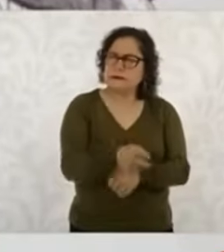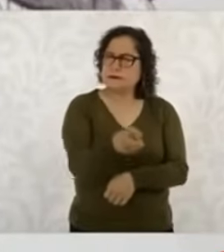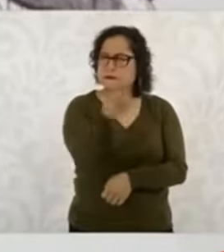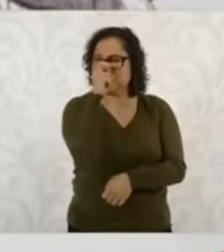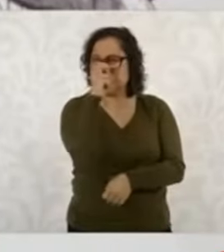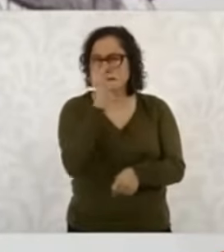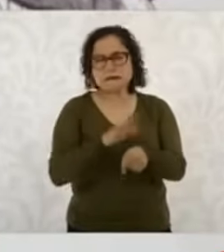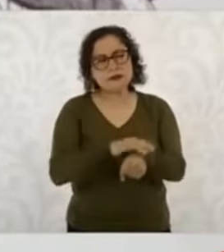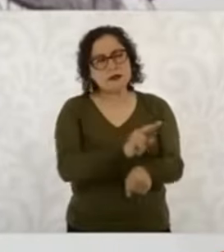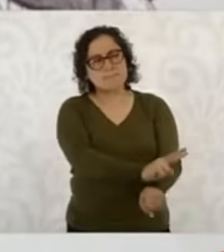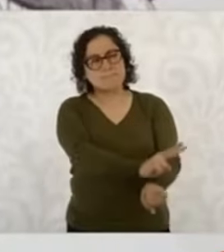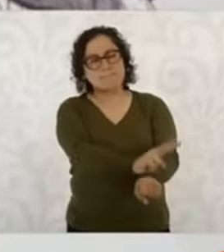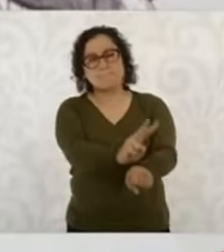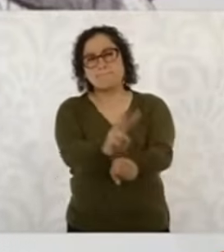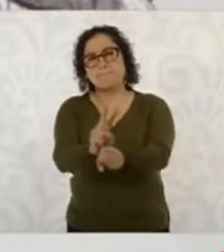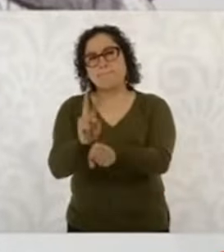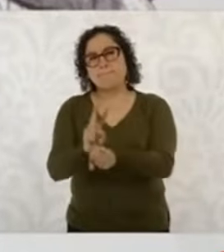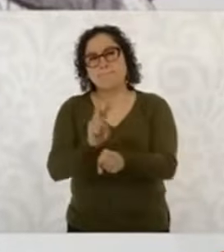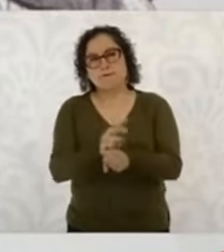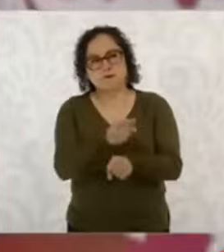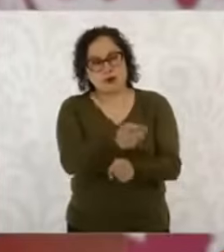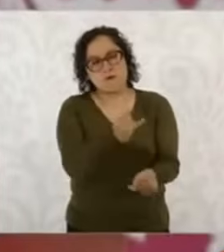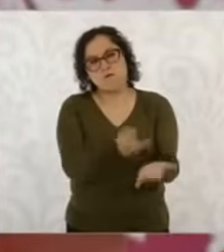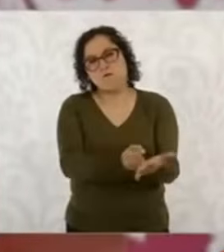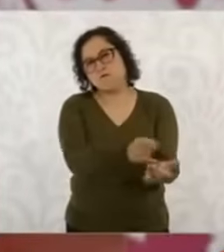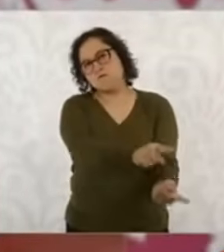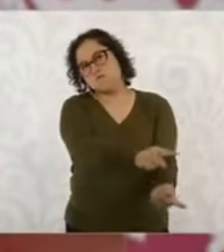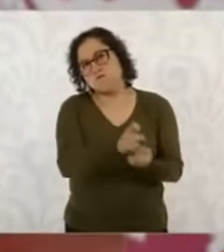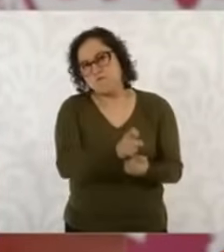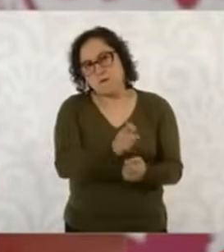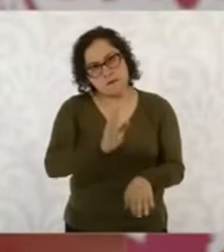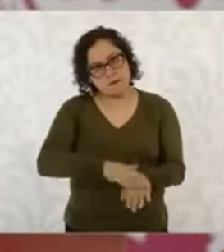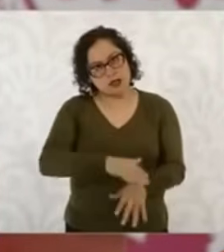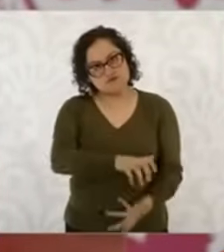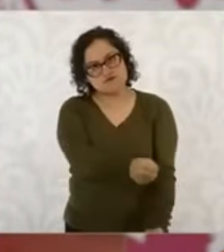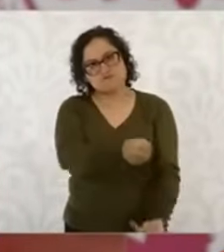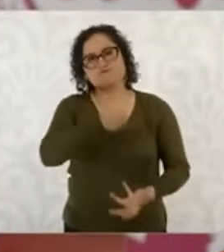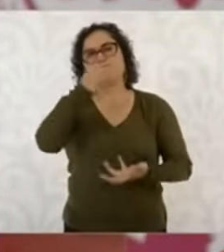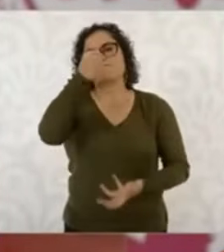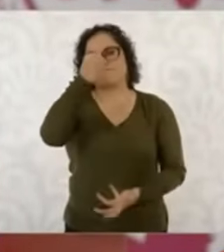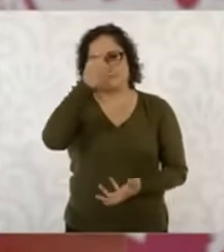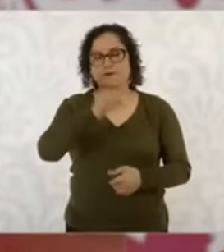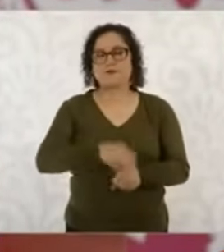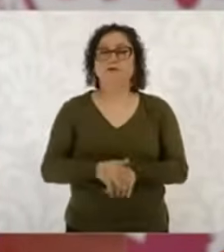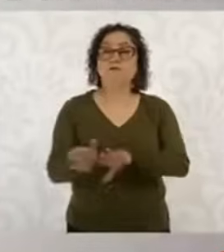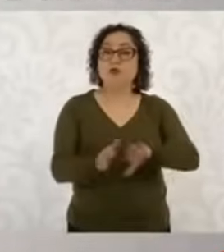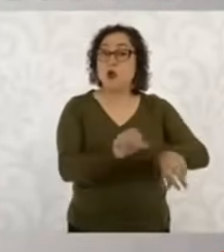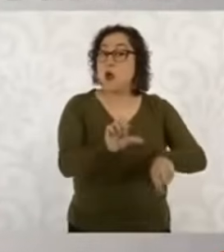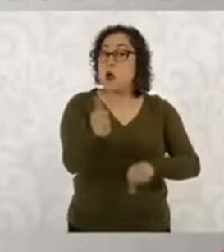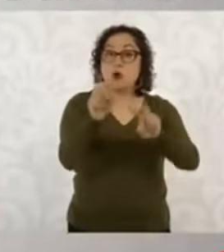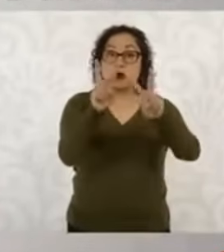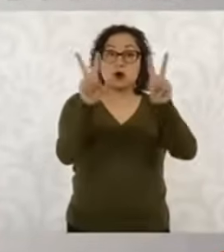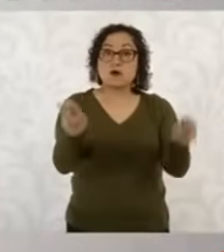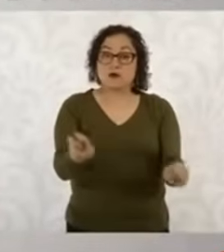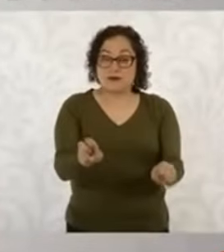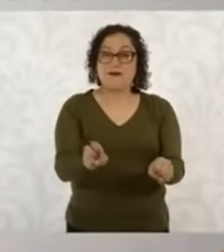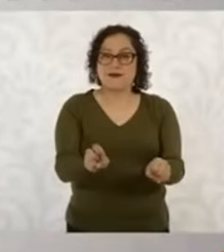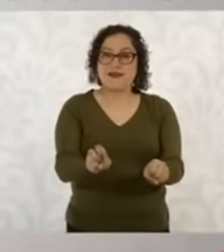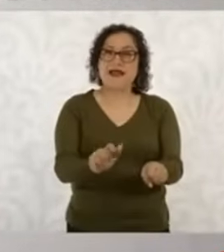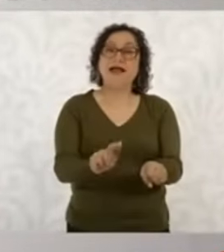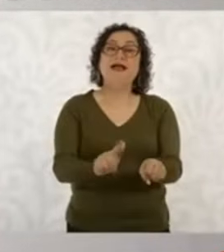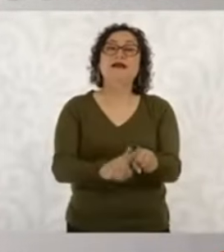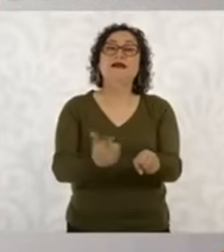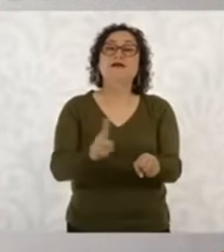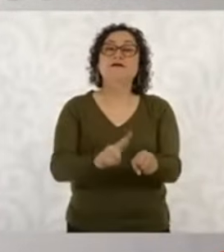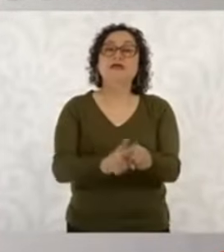ingresos, fortalecer el Plan México. En el caso de refrescos, ojalá no recaudemos